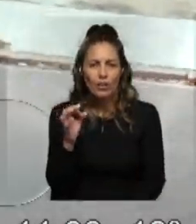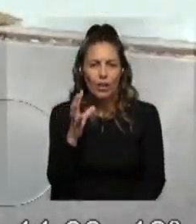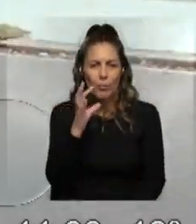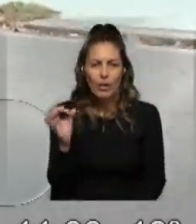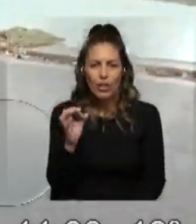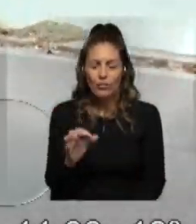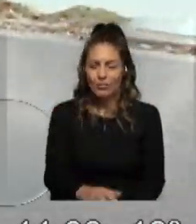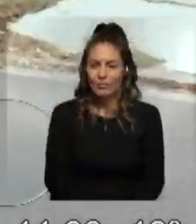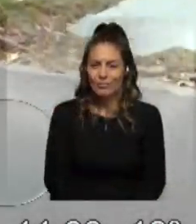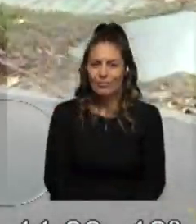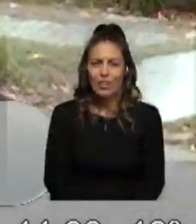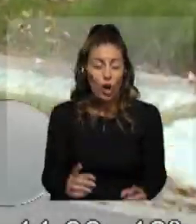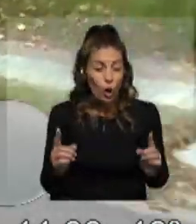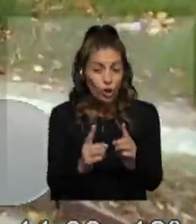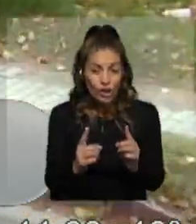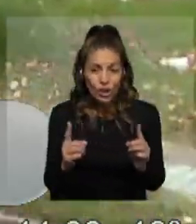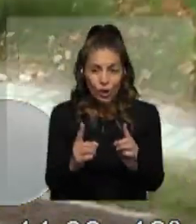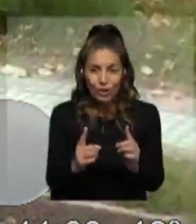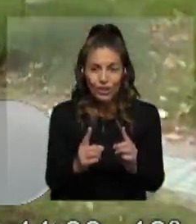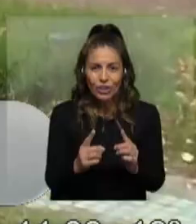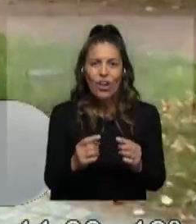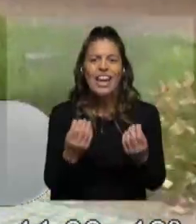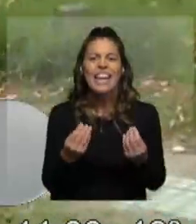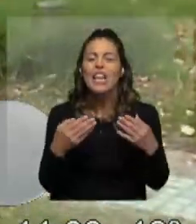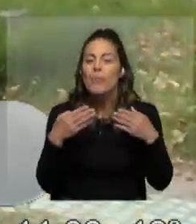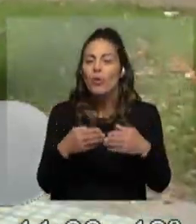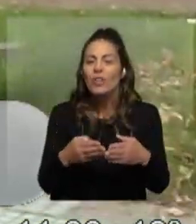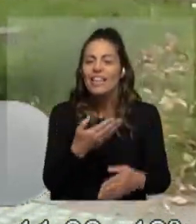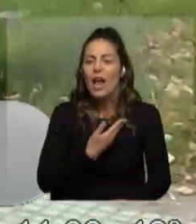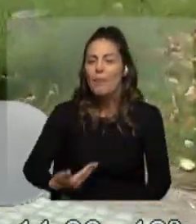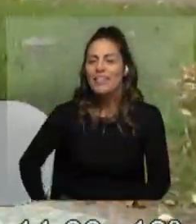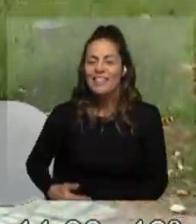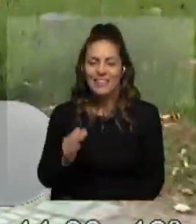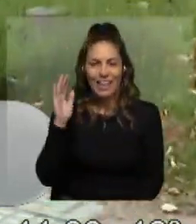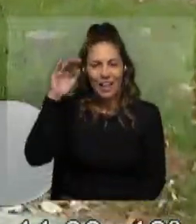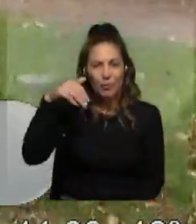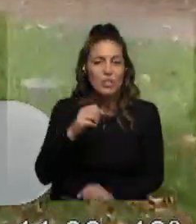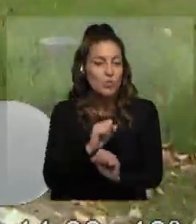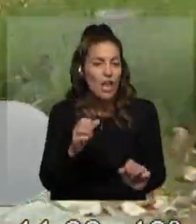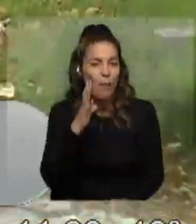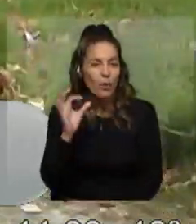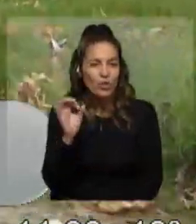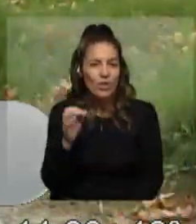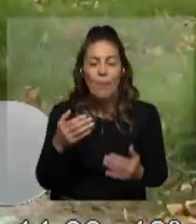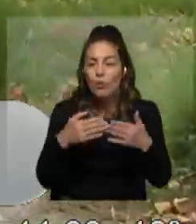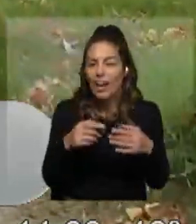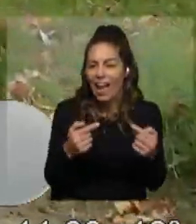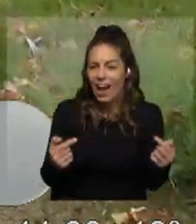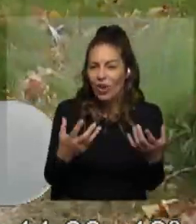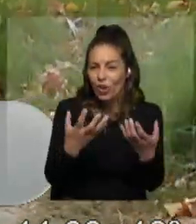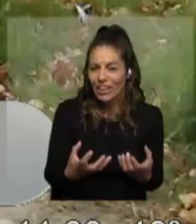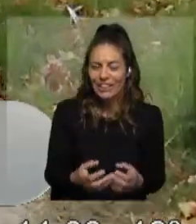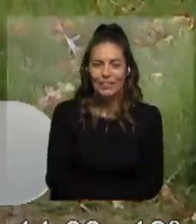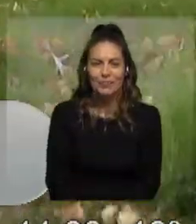muchachos. A ver, cortita y al pie. ¿Qué le preguntarían al presidente de la República si tuvieran la posibilidad de preguntarle algo, lo que ustedes